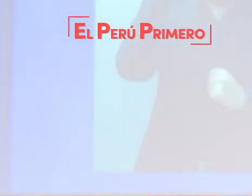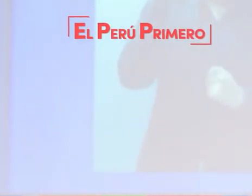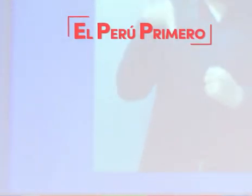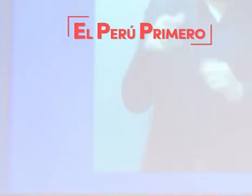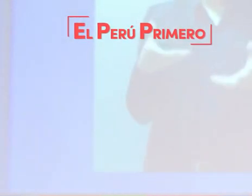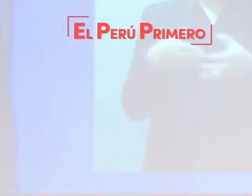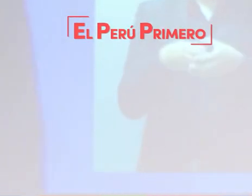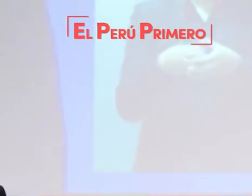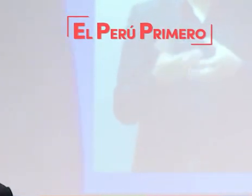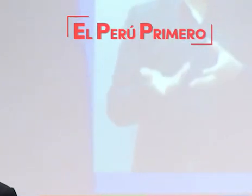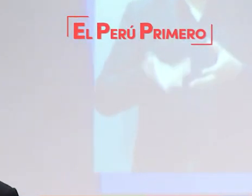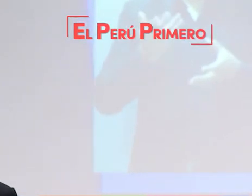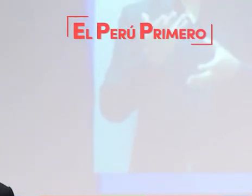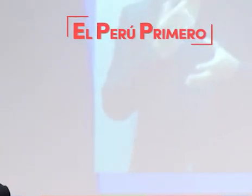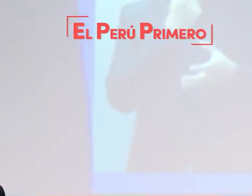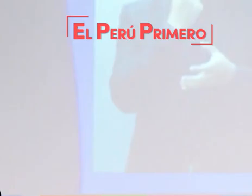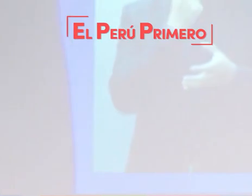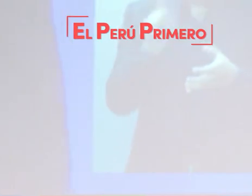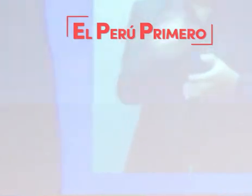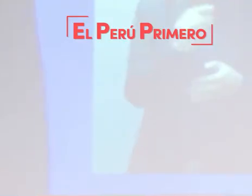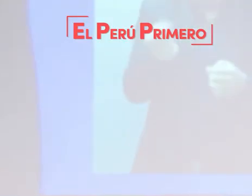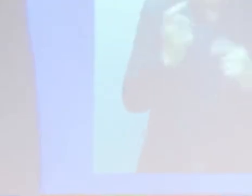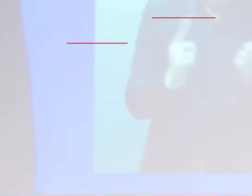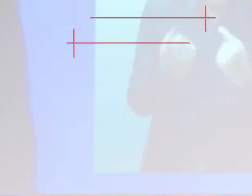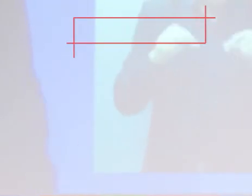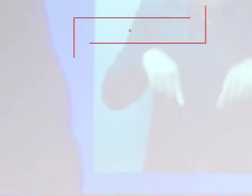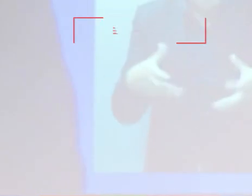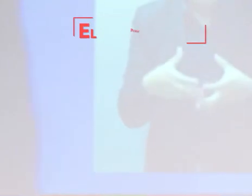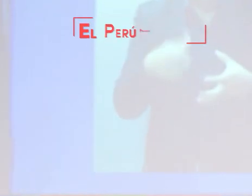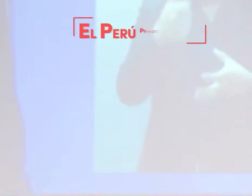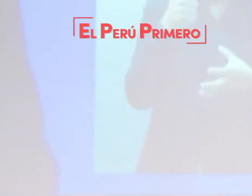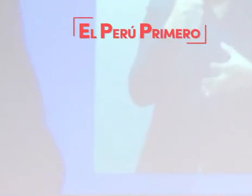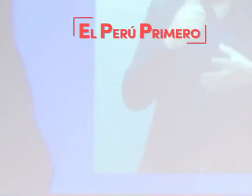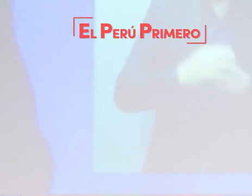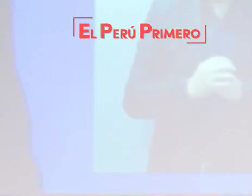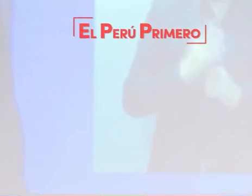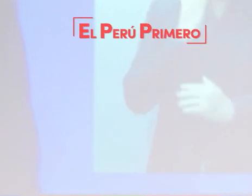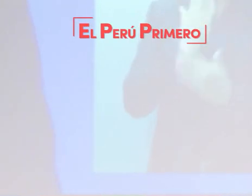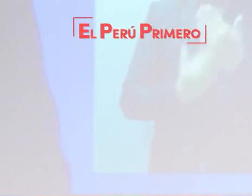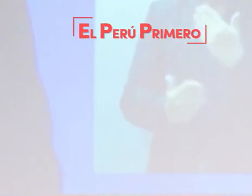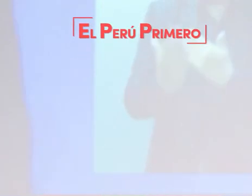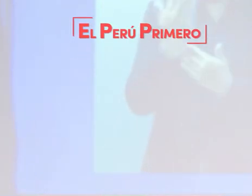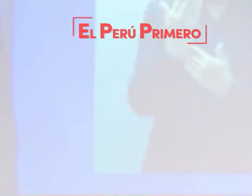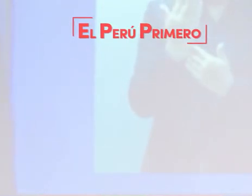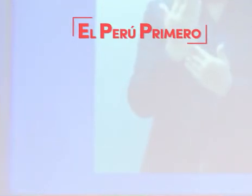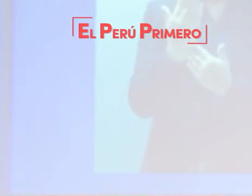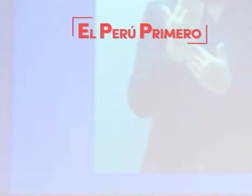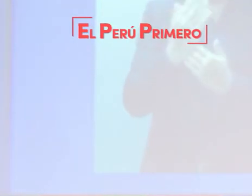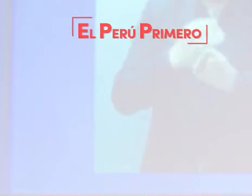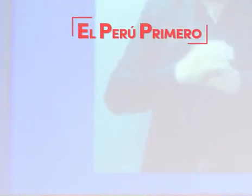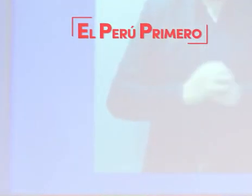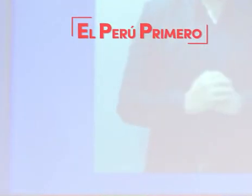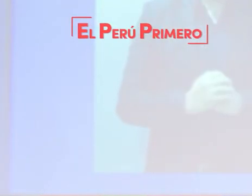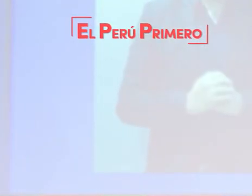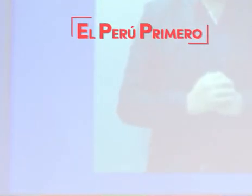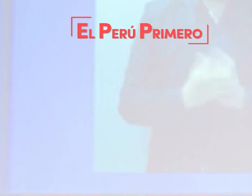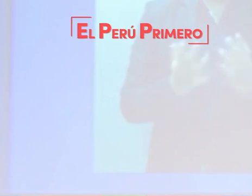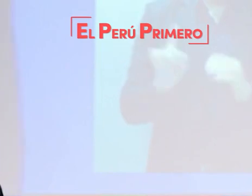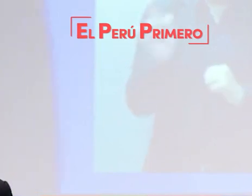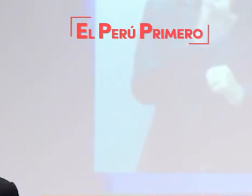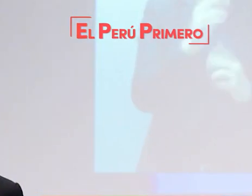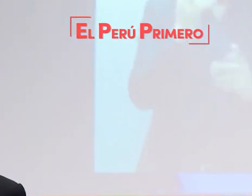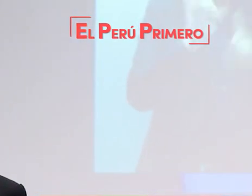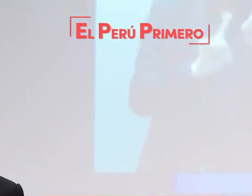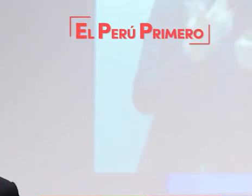tema de la inclusión social, que participan directamente o por medios